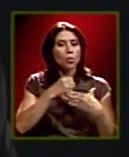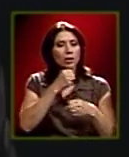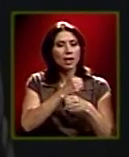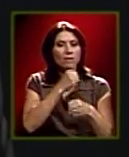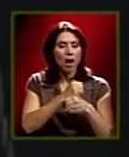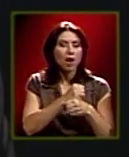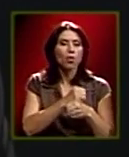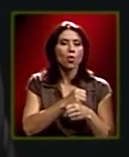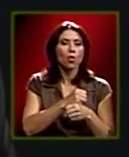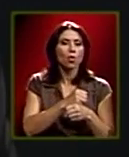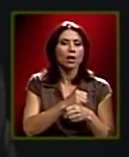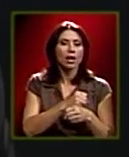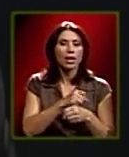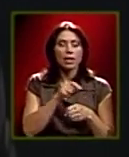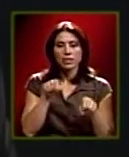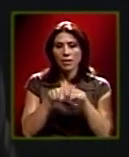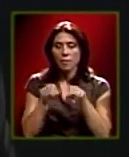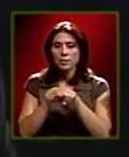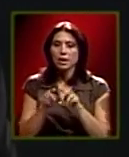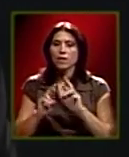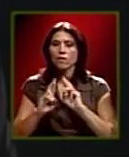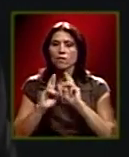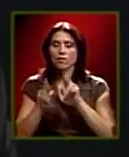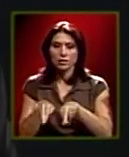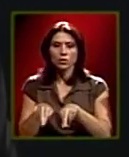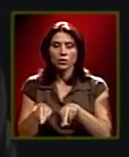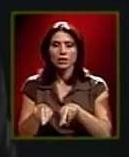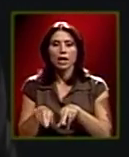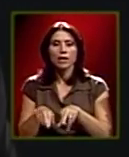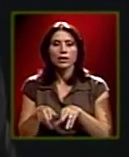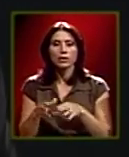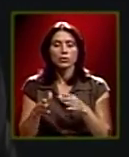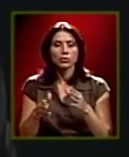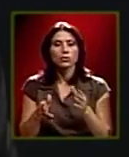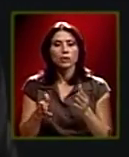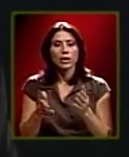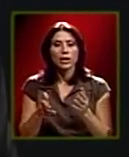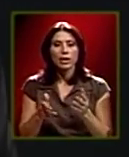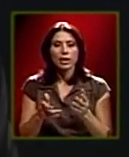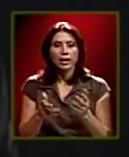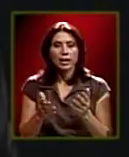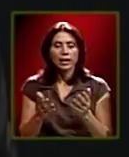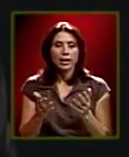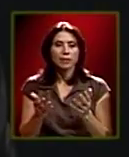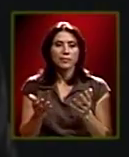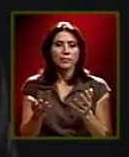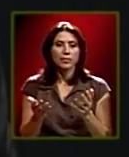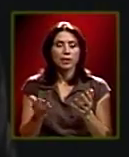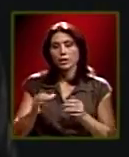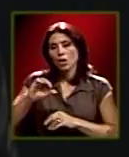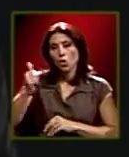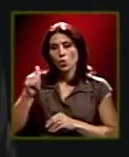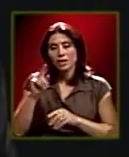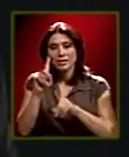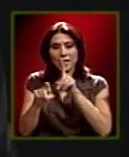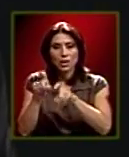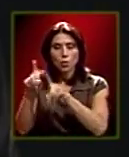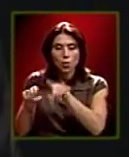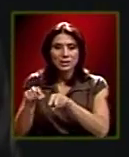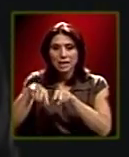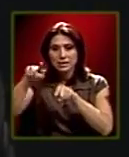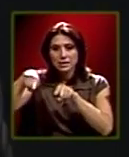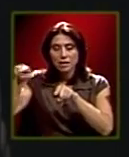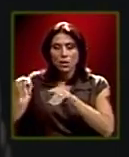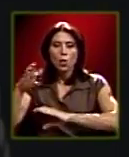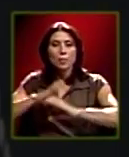esos aspectos. También lo hemos visto en otras encuestas también